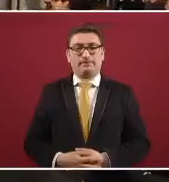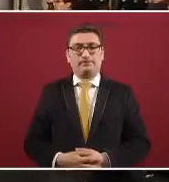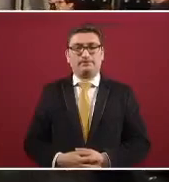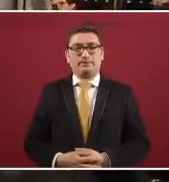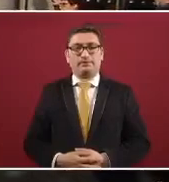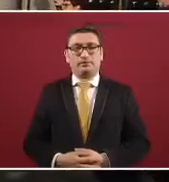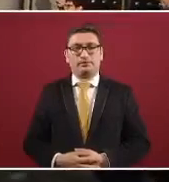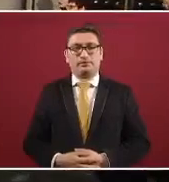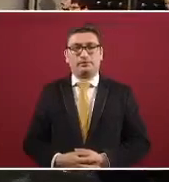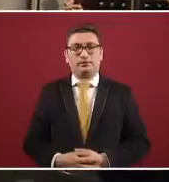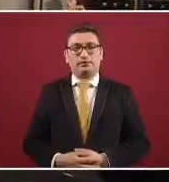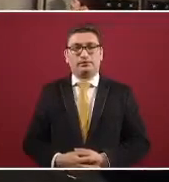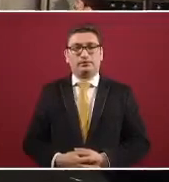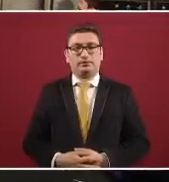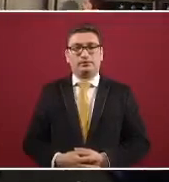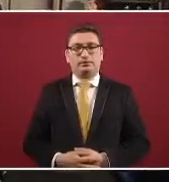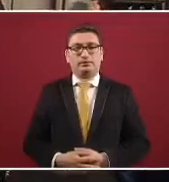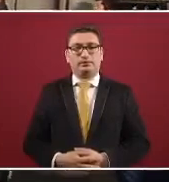racionalmente